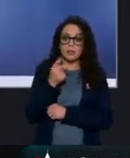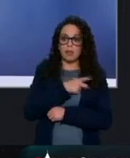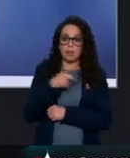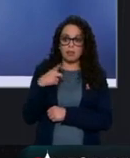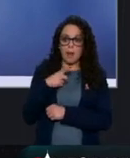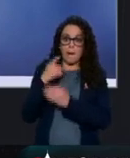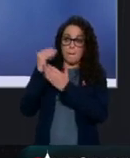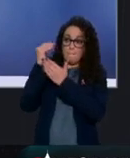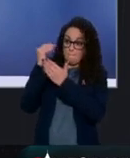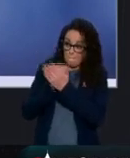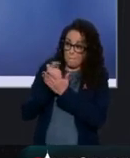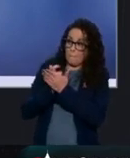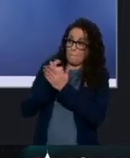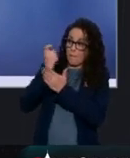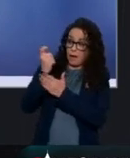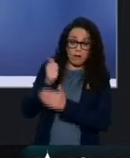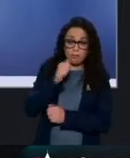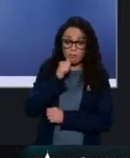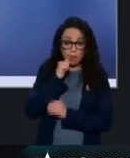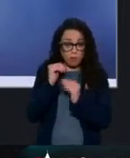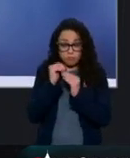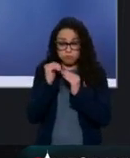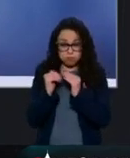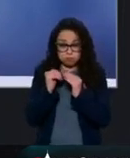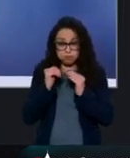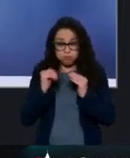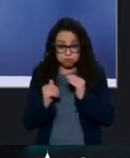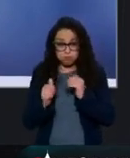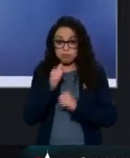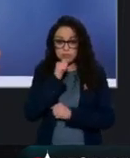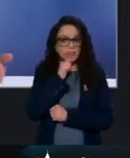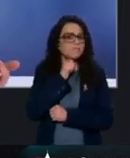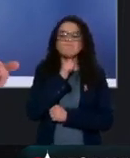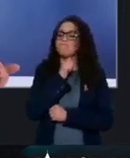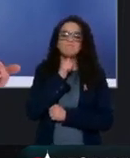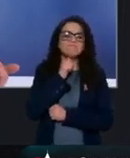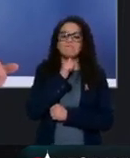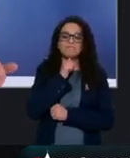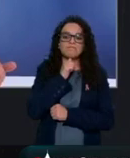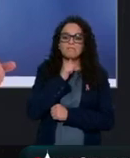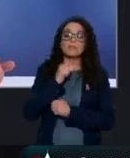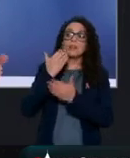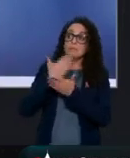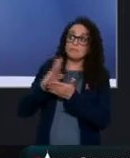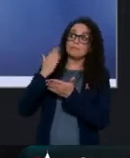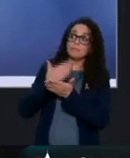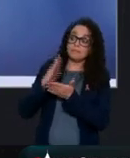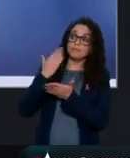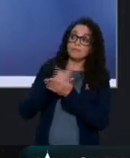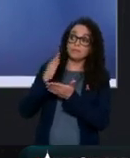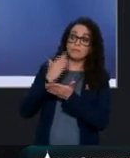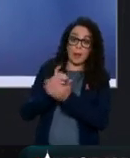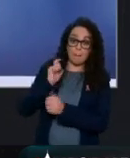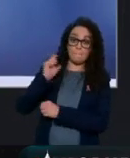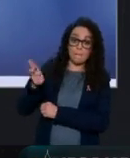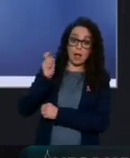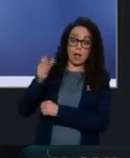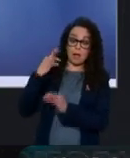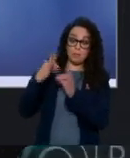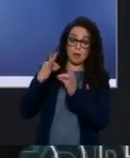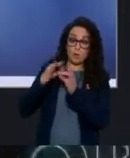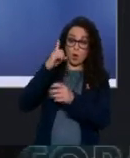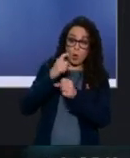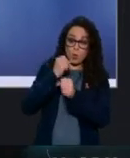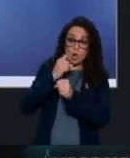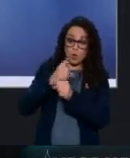deuda. No, lejos de que se haya bajado, ha crecido, porque digamos que el dinero que se destina a este rubro año con año